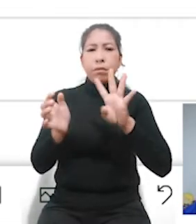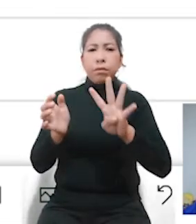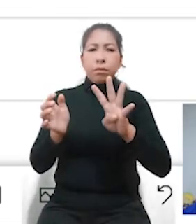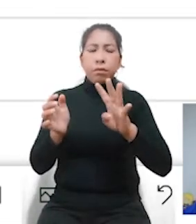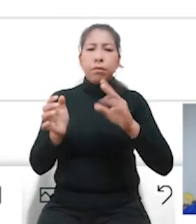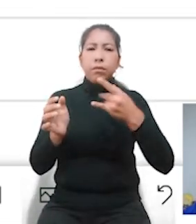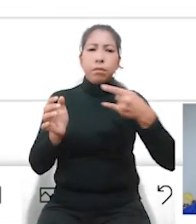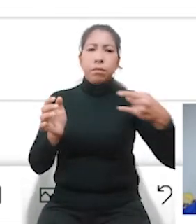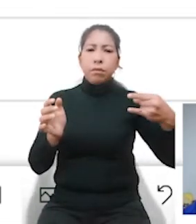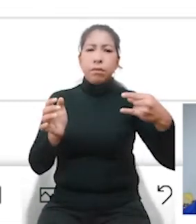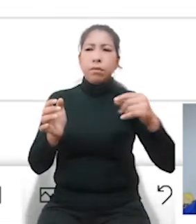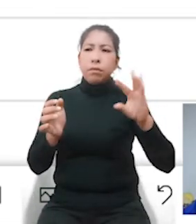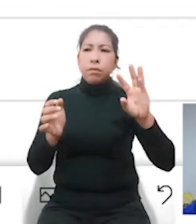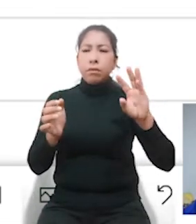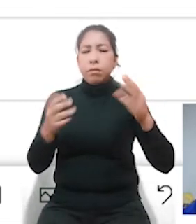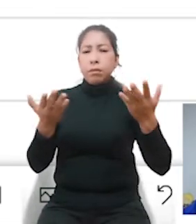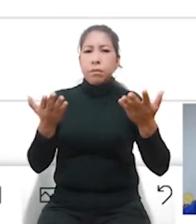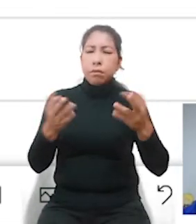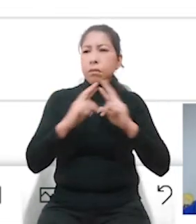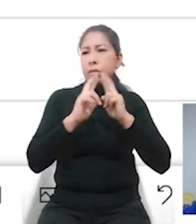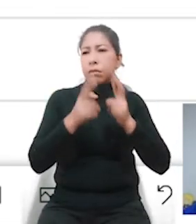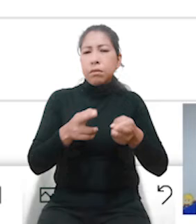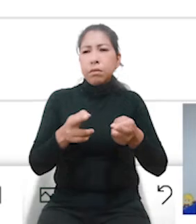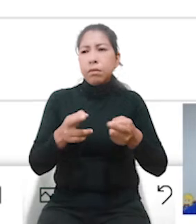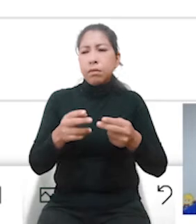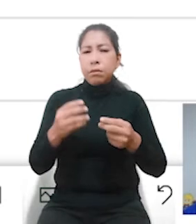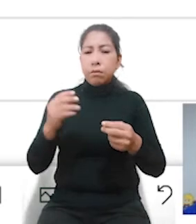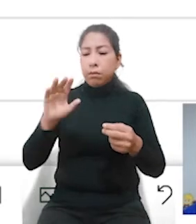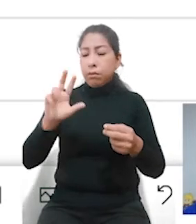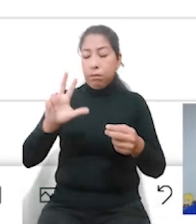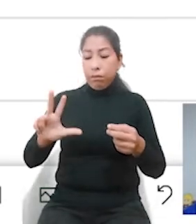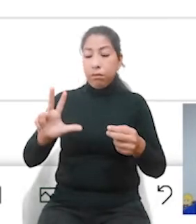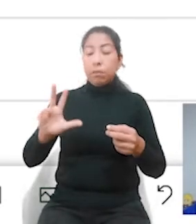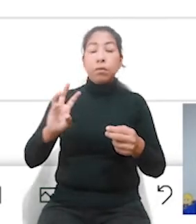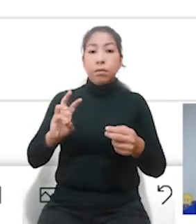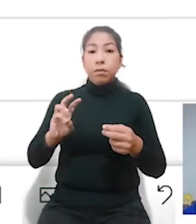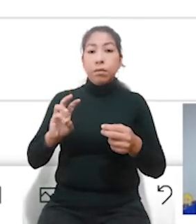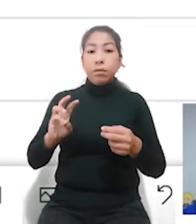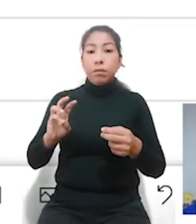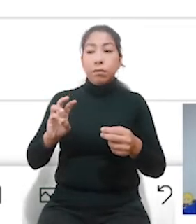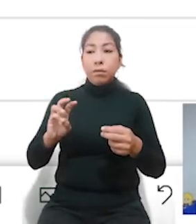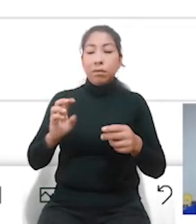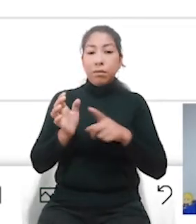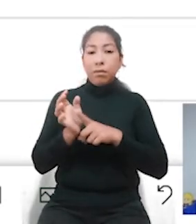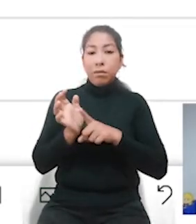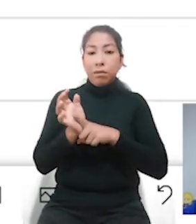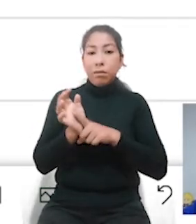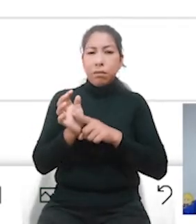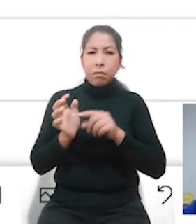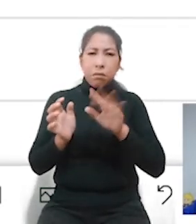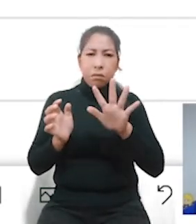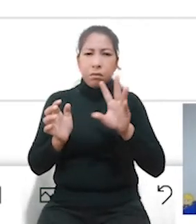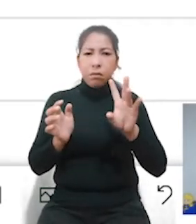4. Resultado, 6 elevado al cuadrado nos da un total de 36,